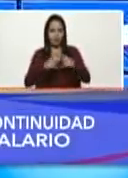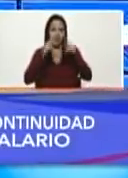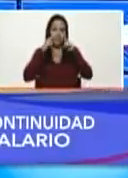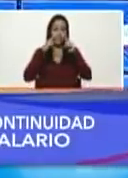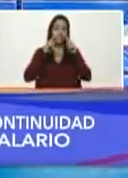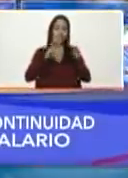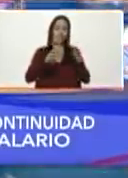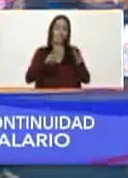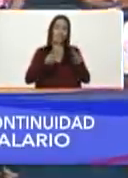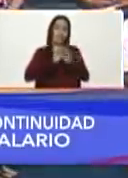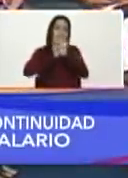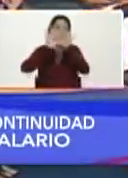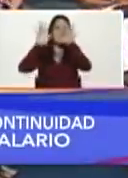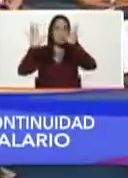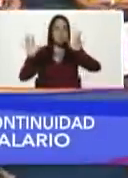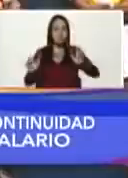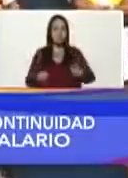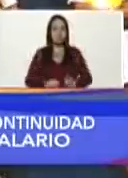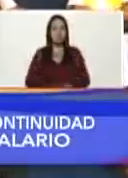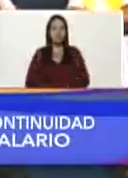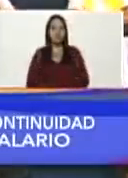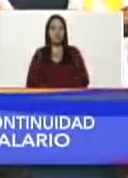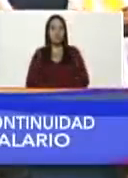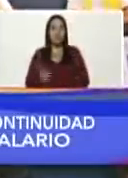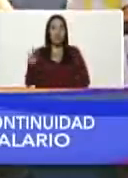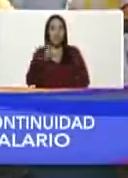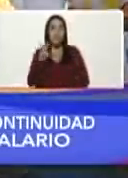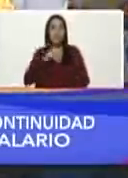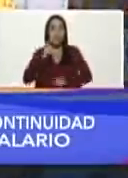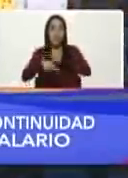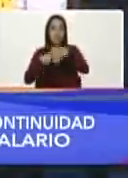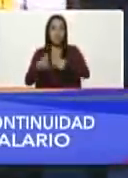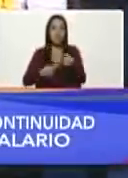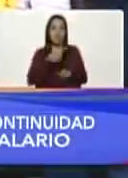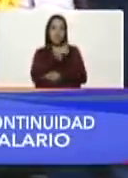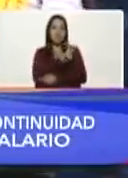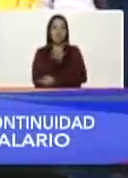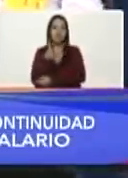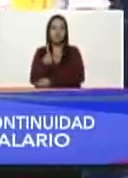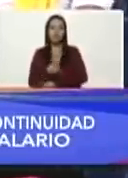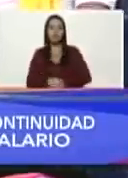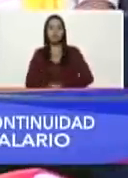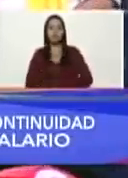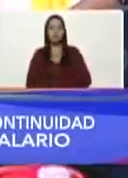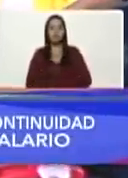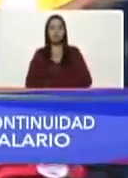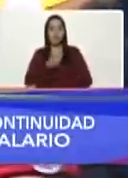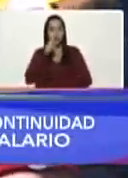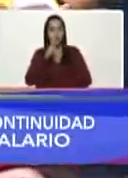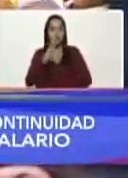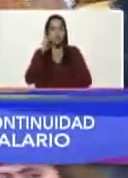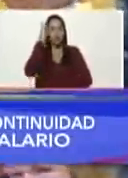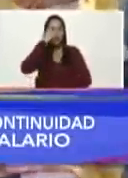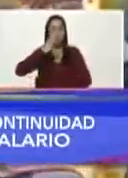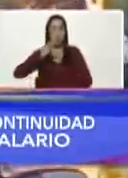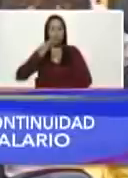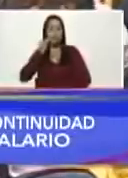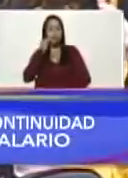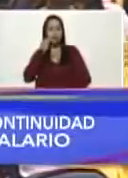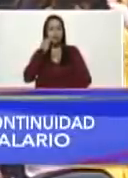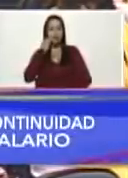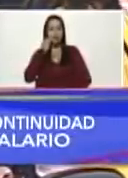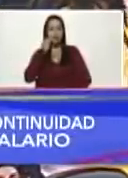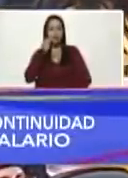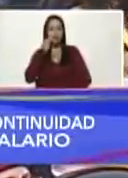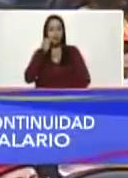ustedes brillar en la Venezuela del siglo XXI, ver a la juventud a través